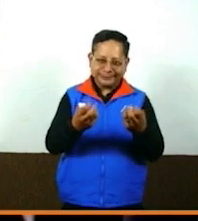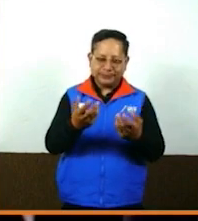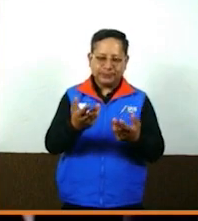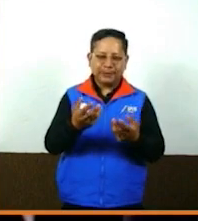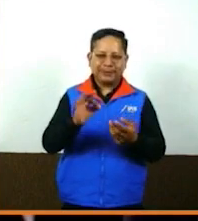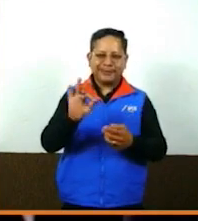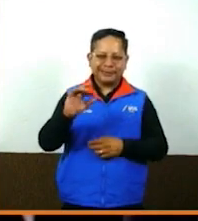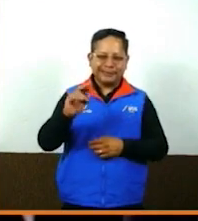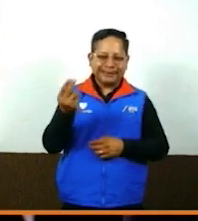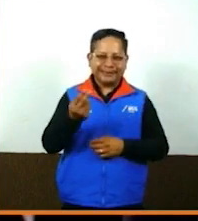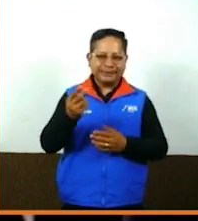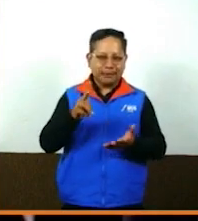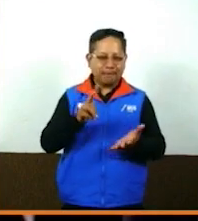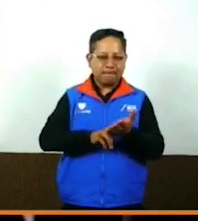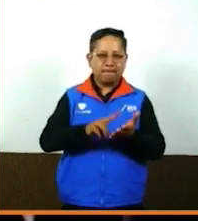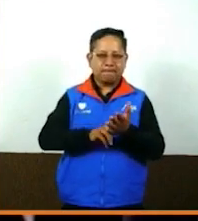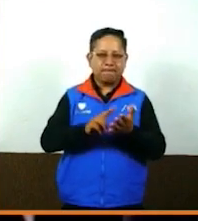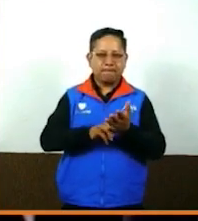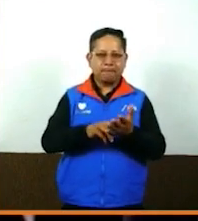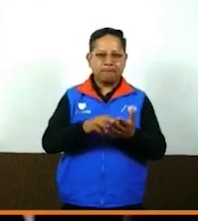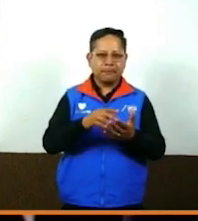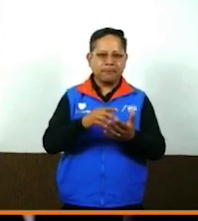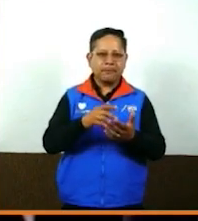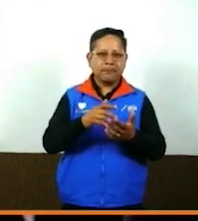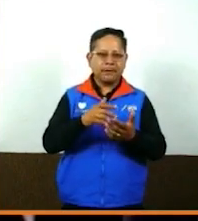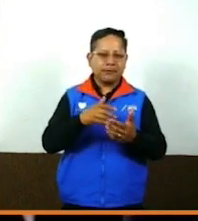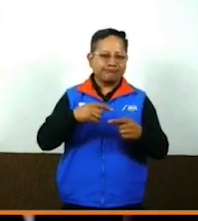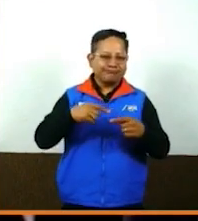no lo podemos agregar valor a través de eso, luego